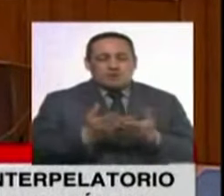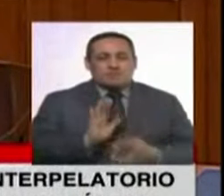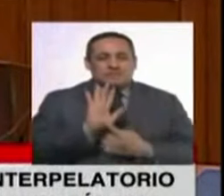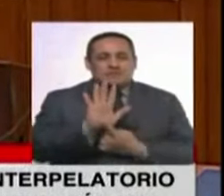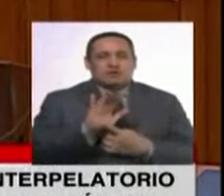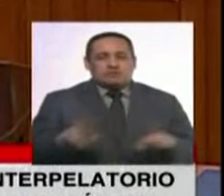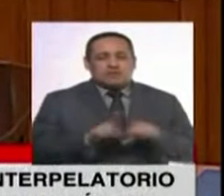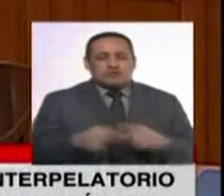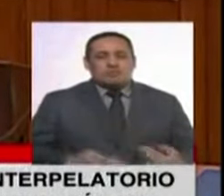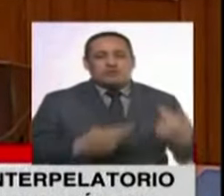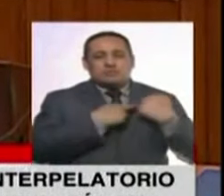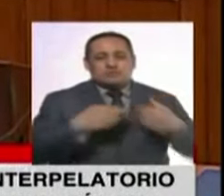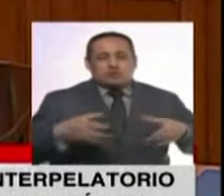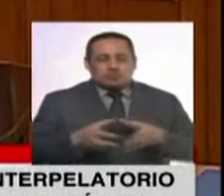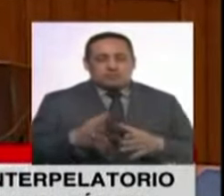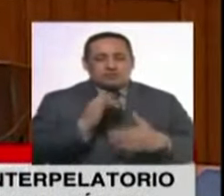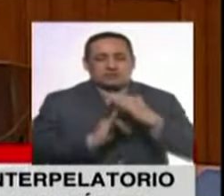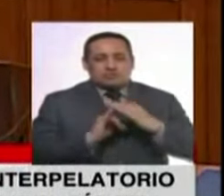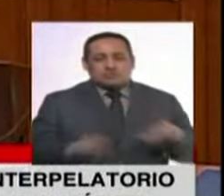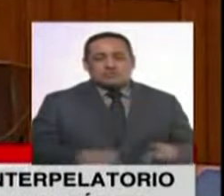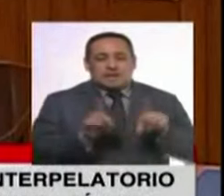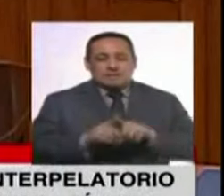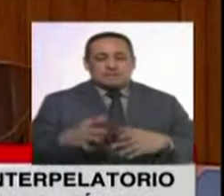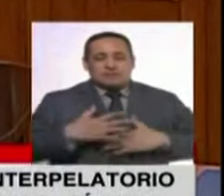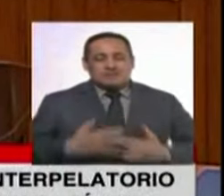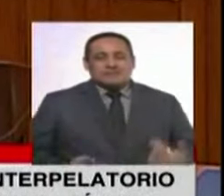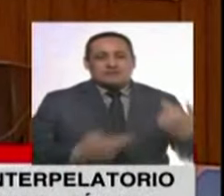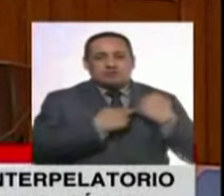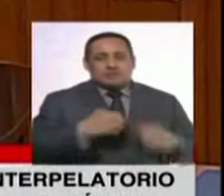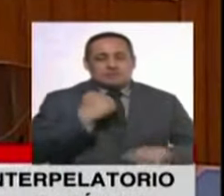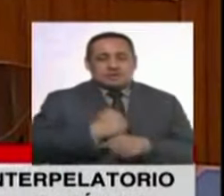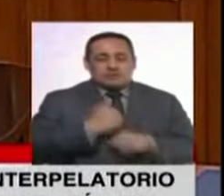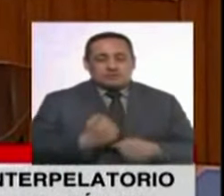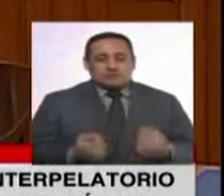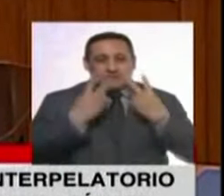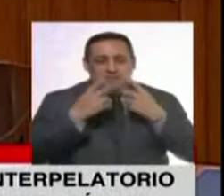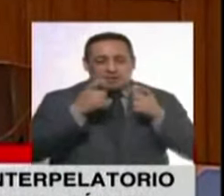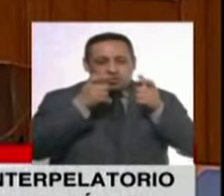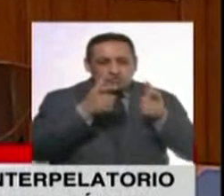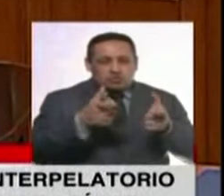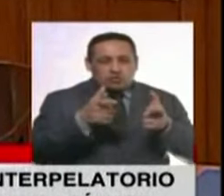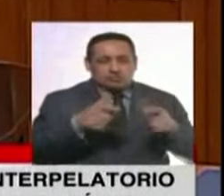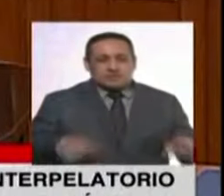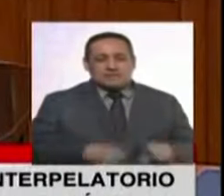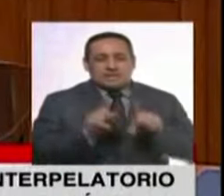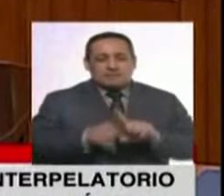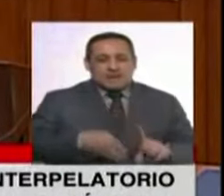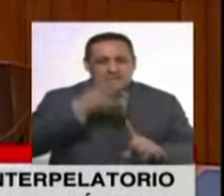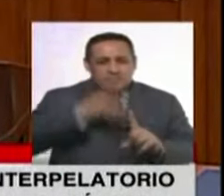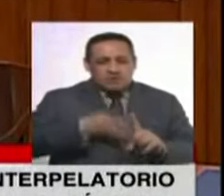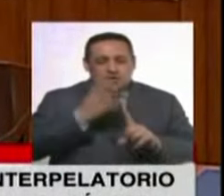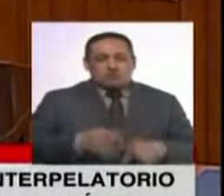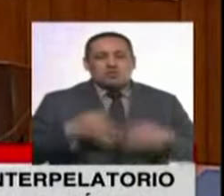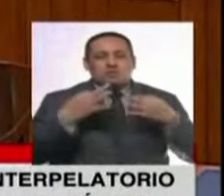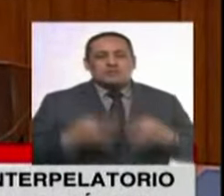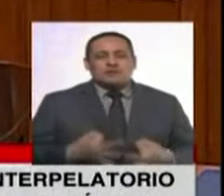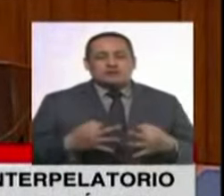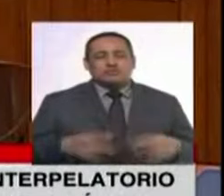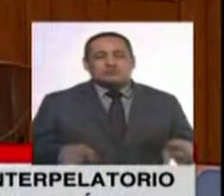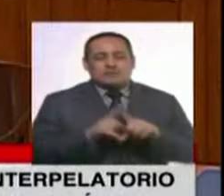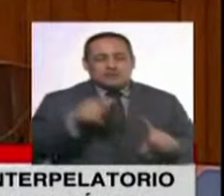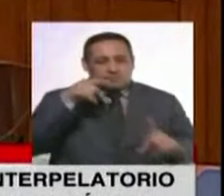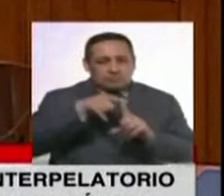como titulares sector interior entre mil funciones se encuentra el supervisar y evaluar el cumplimiento de